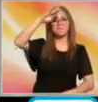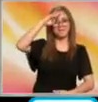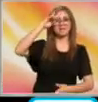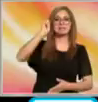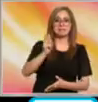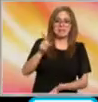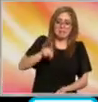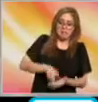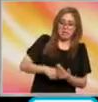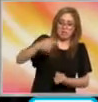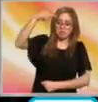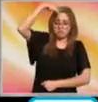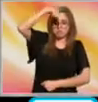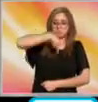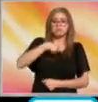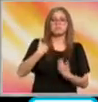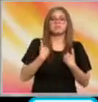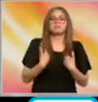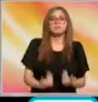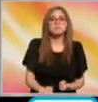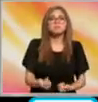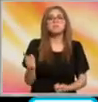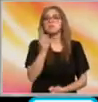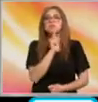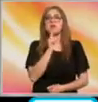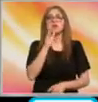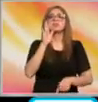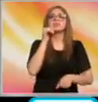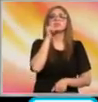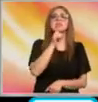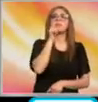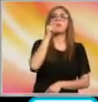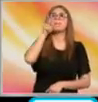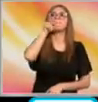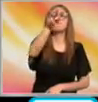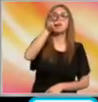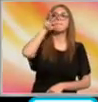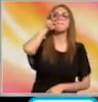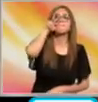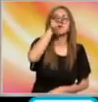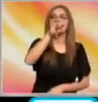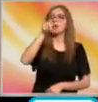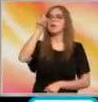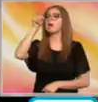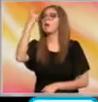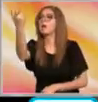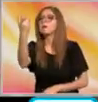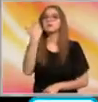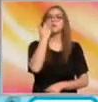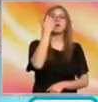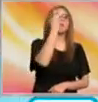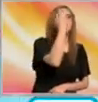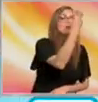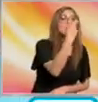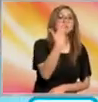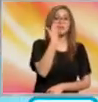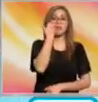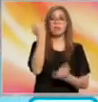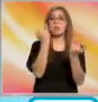con nosotros y estar dentro de nosotros, estamos en el de enfrente. Y siempre nos espejeamos y siempre estamos tratando de